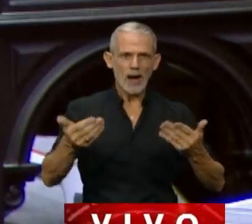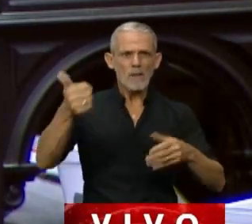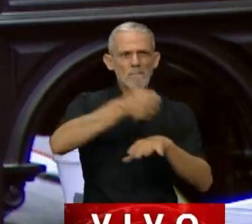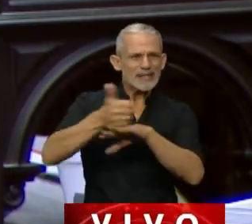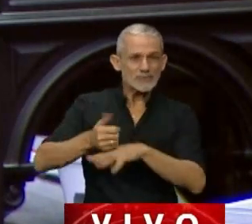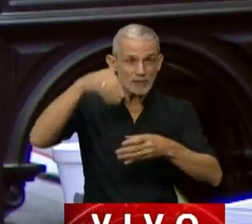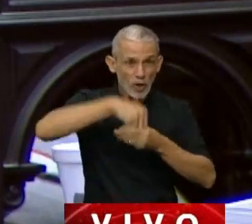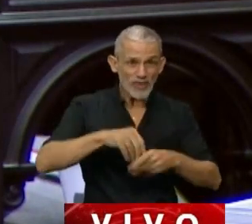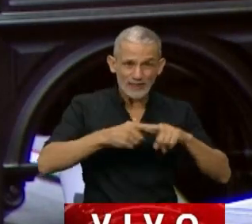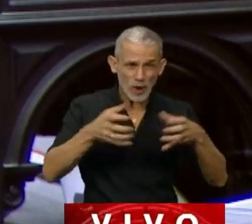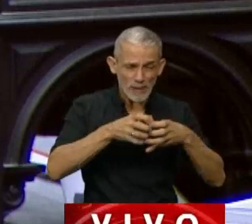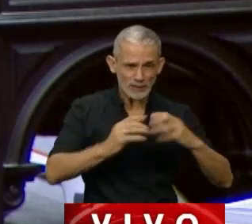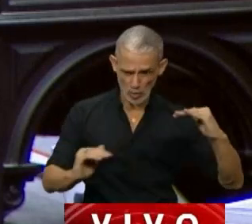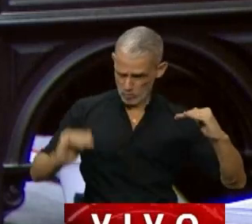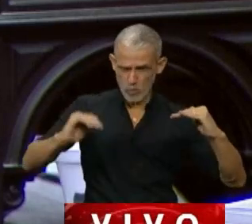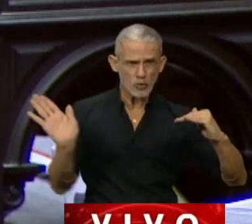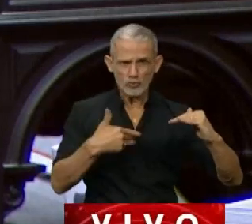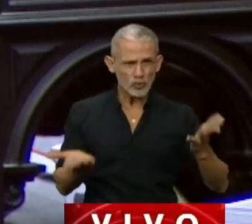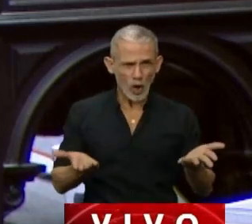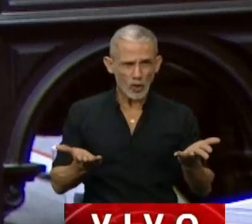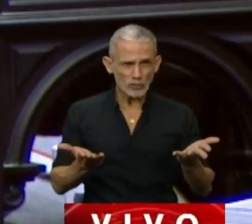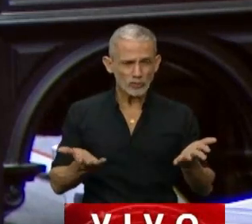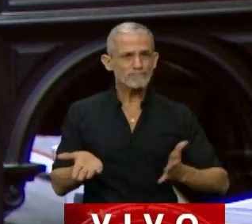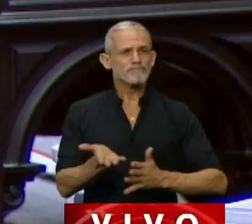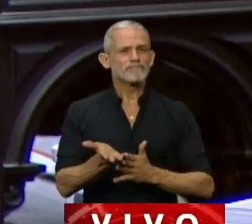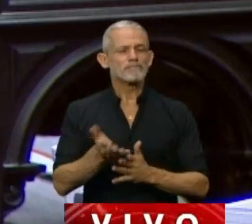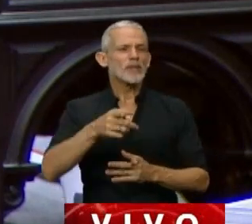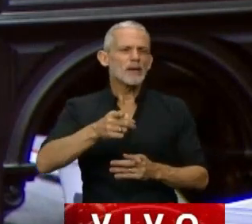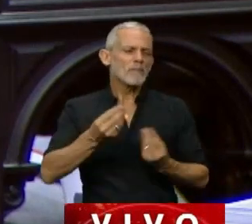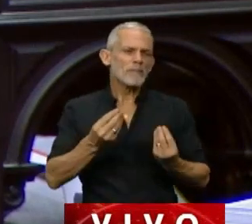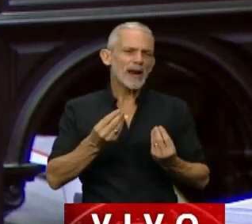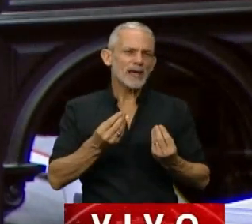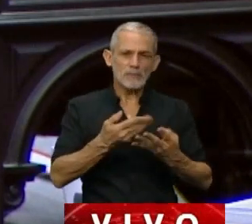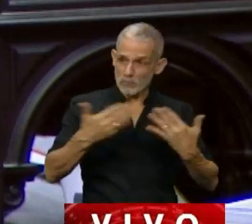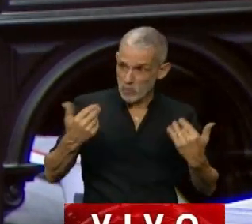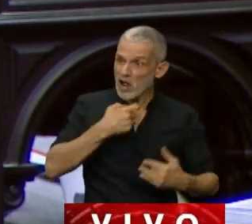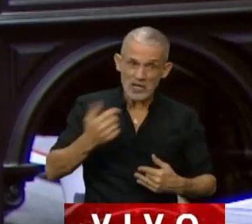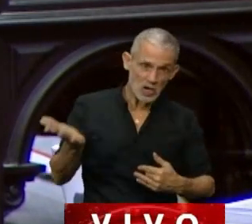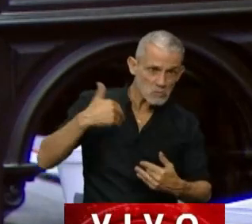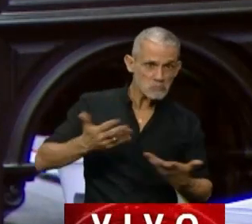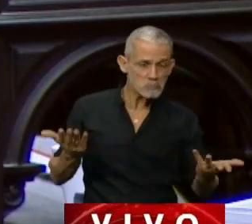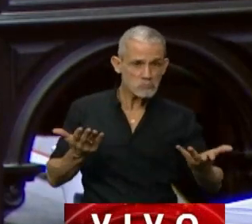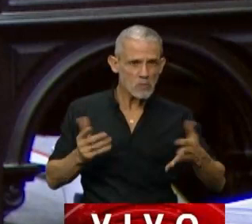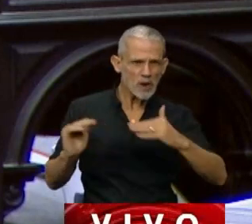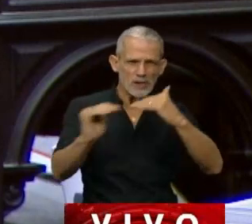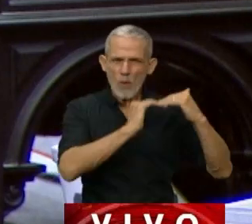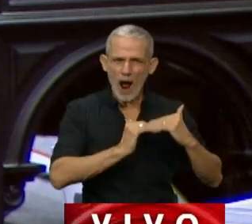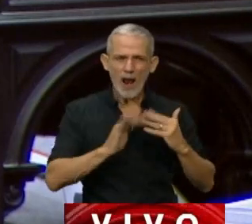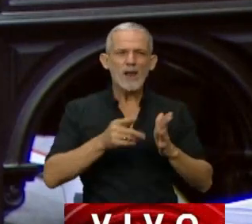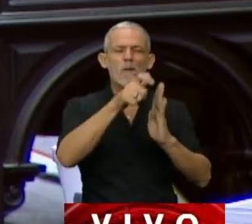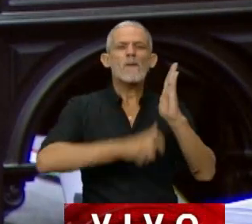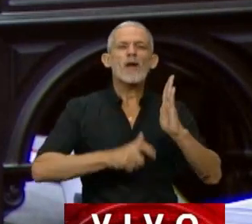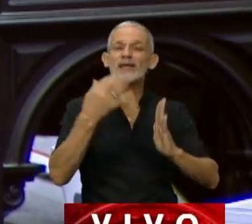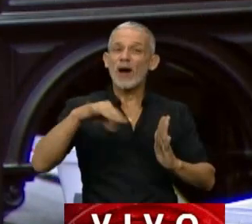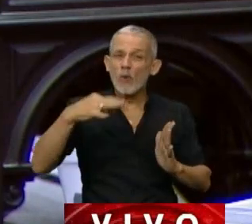participación dentro del partido, en donde también se trata de establecer la posibilidad que exista la